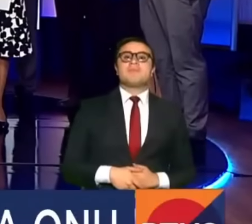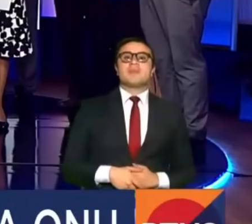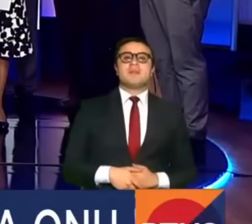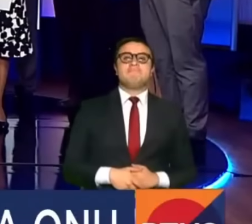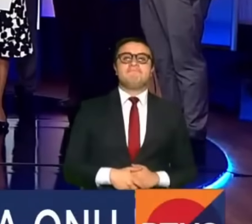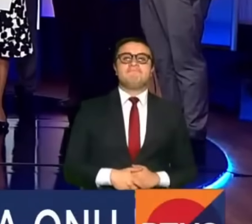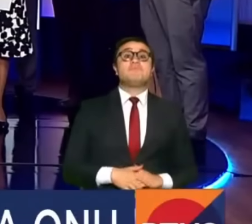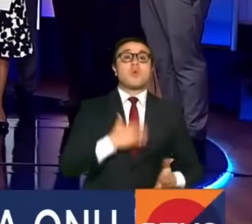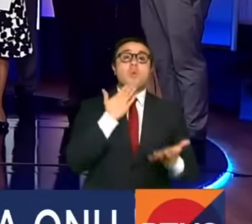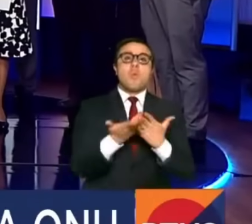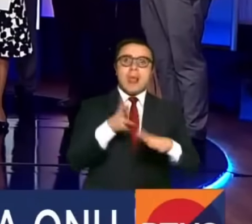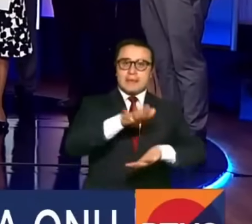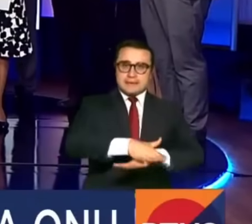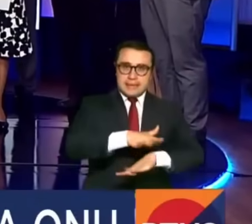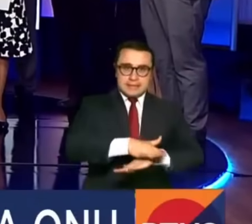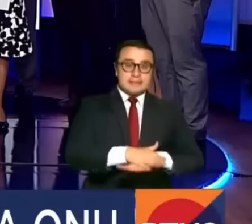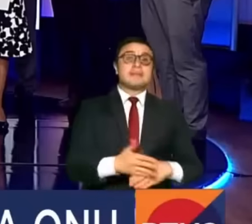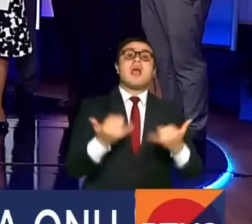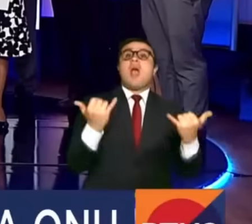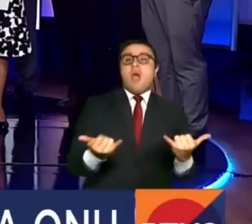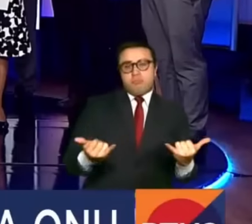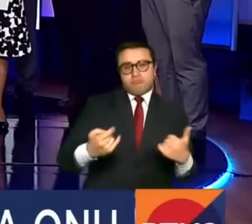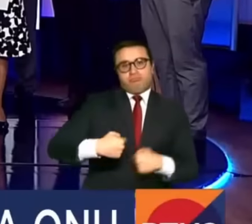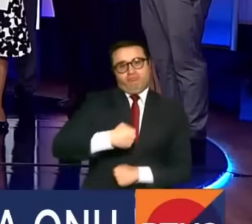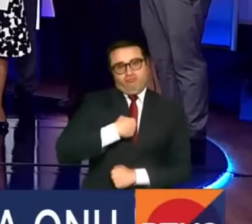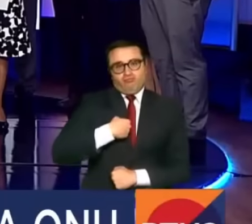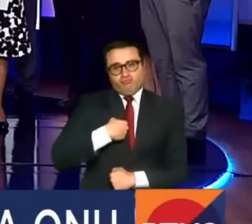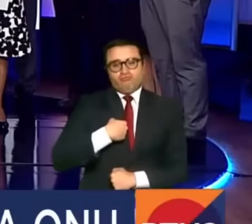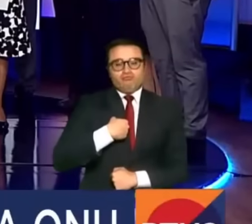Muy buenas tardes. Ahora voy a